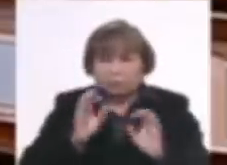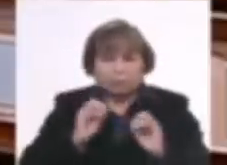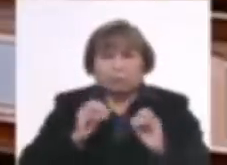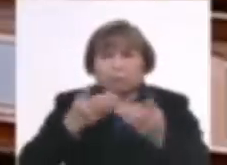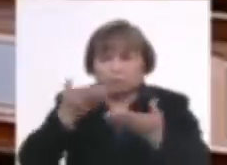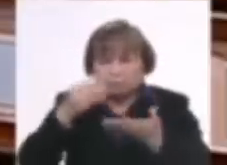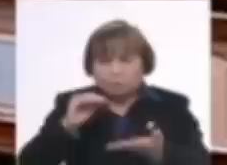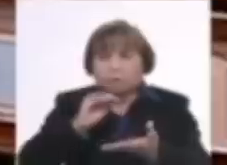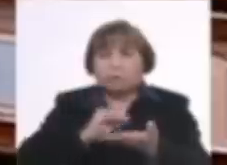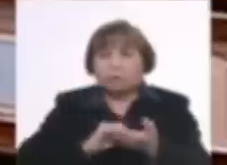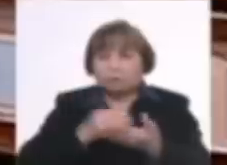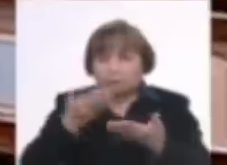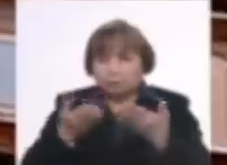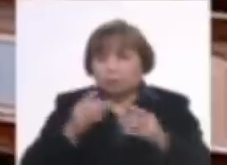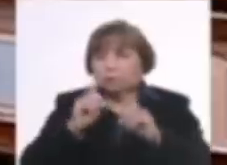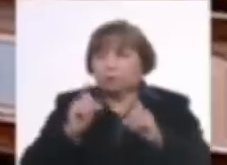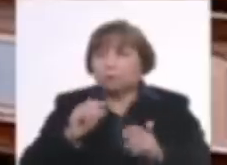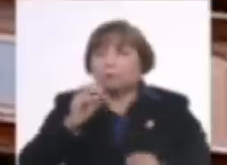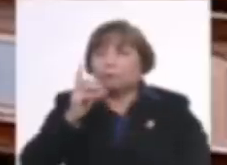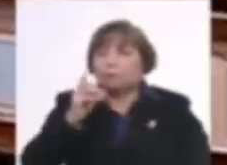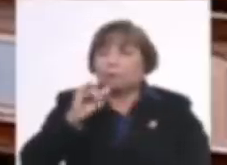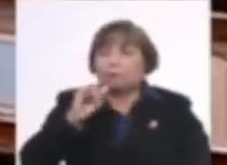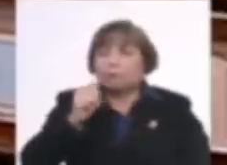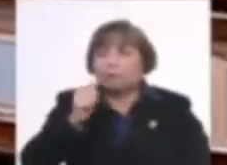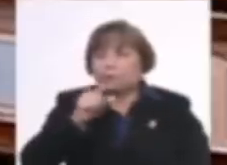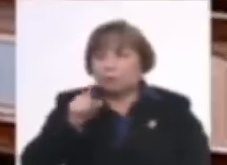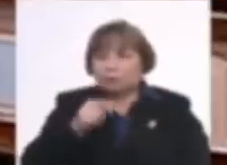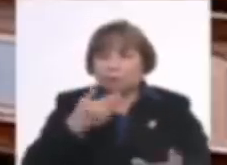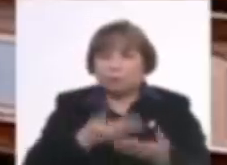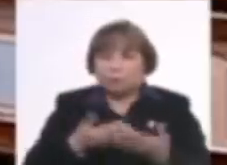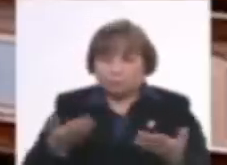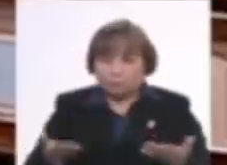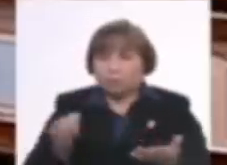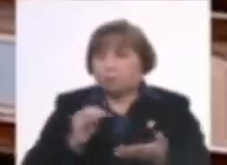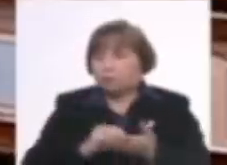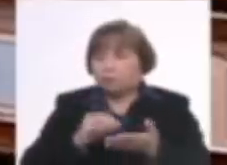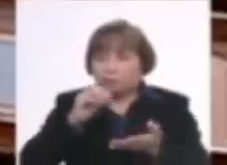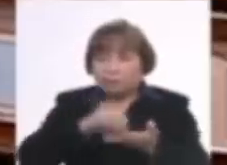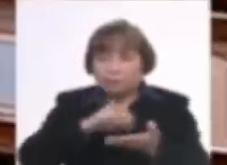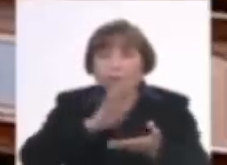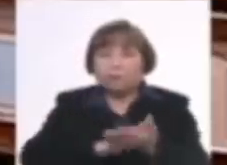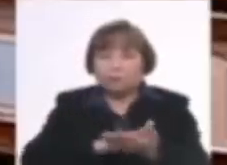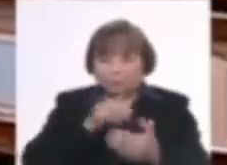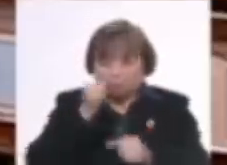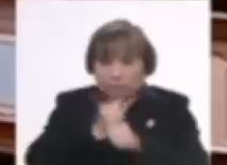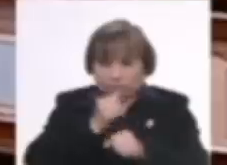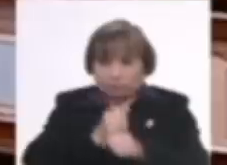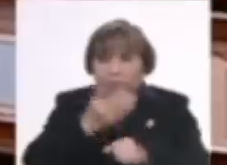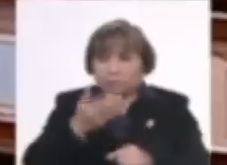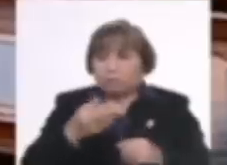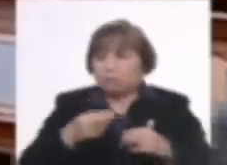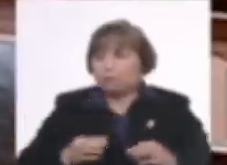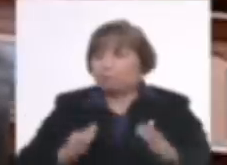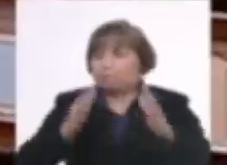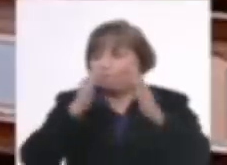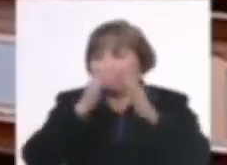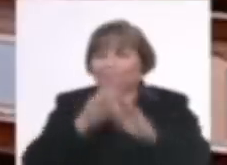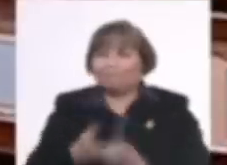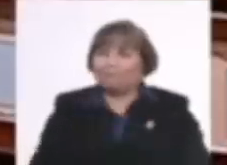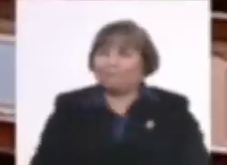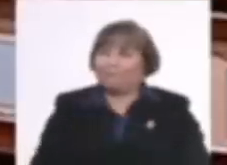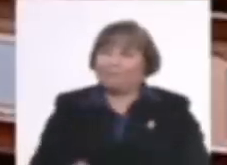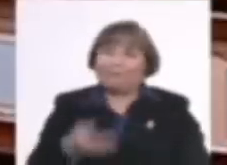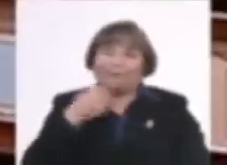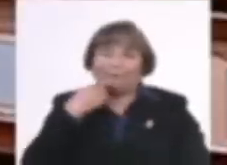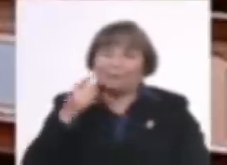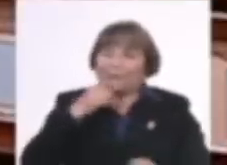que le volví a preguntar sobre la señorita Díaz y acabamos de tomar nota que trabaja en Palacio, cuando